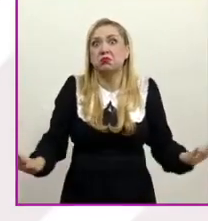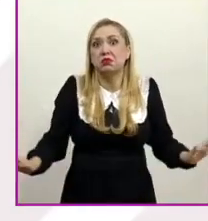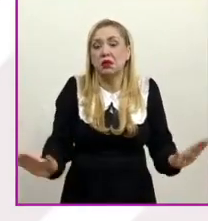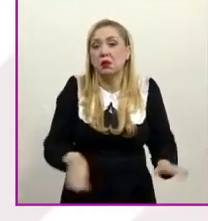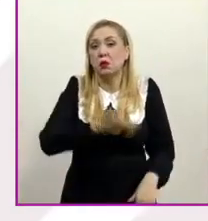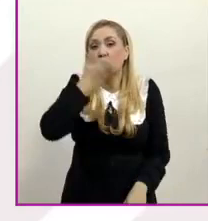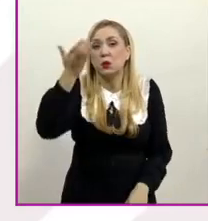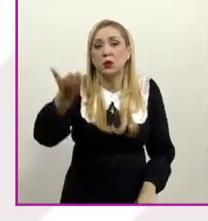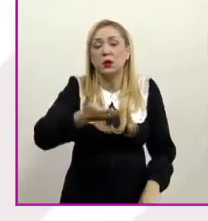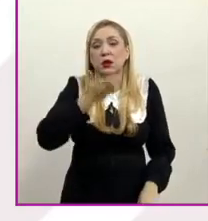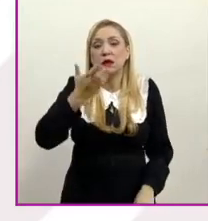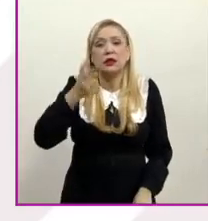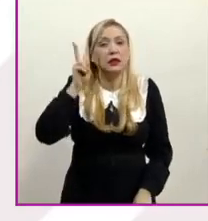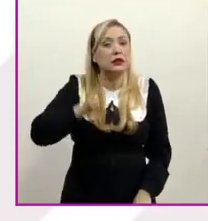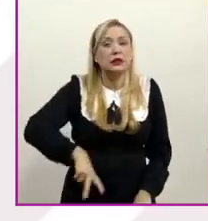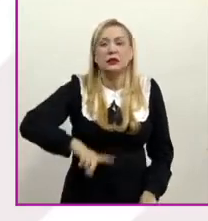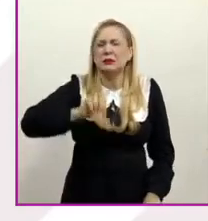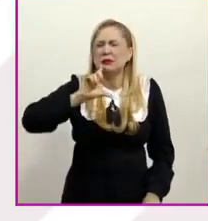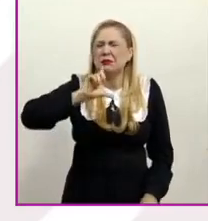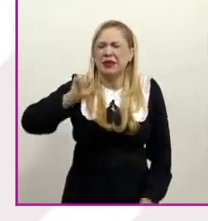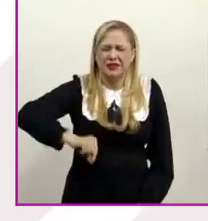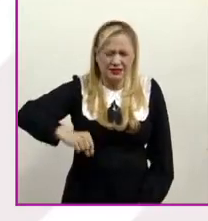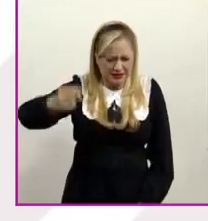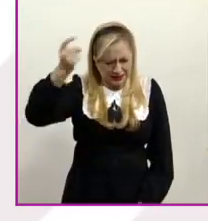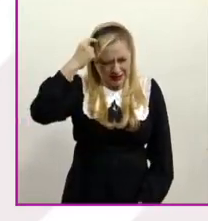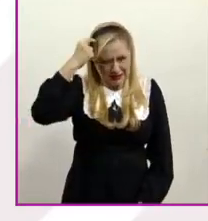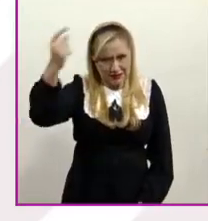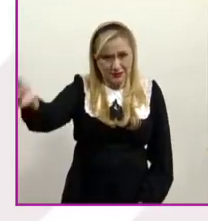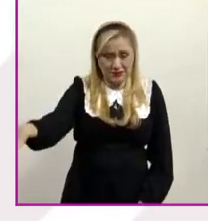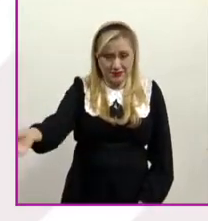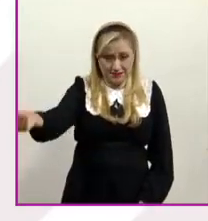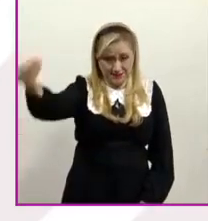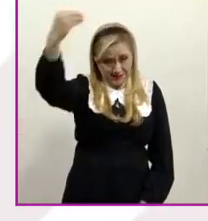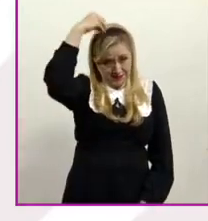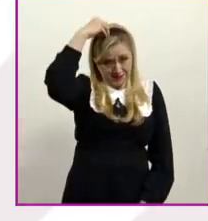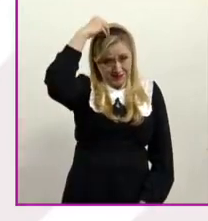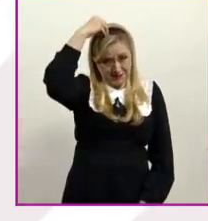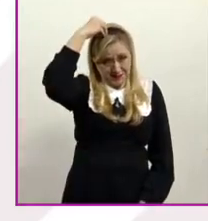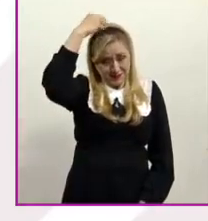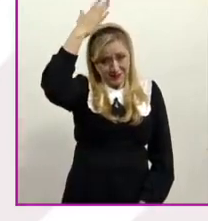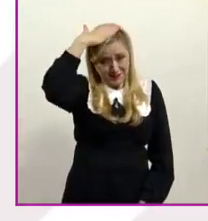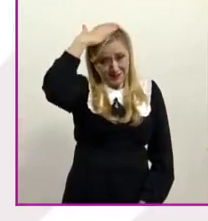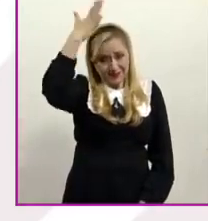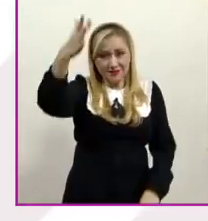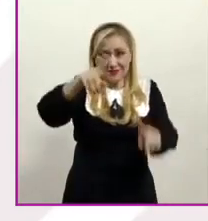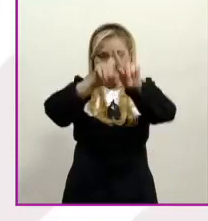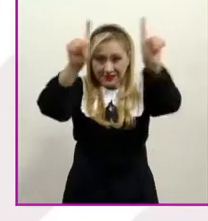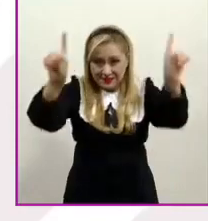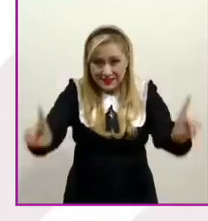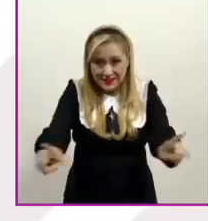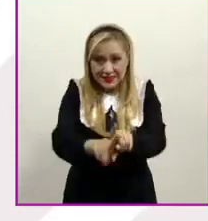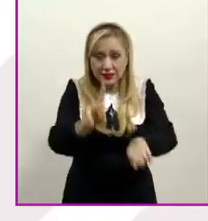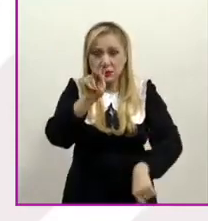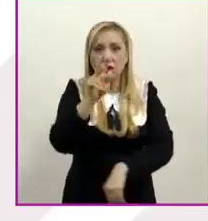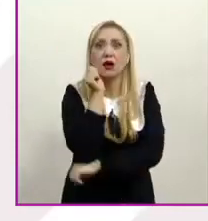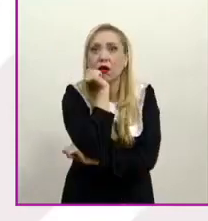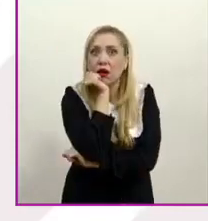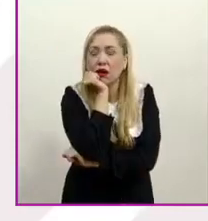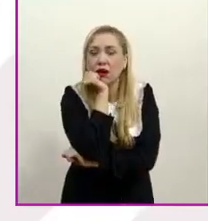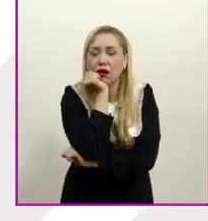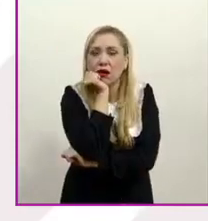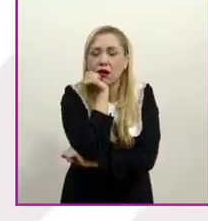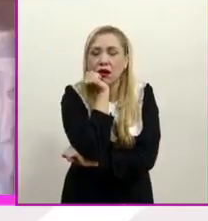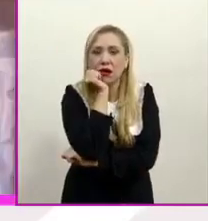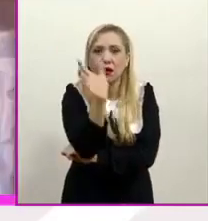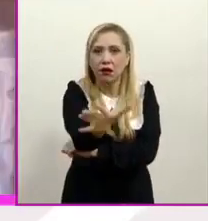es tan maldito y tan... Este aparato maldito está tan permeado en esta sociedad que es